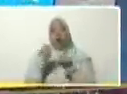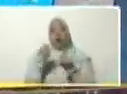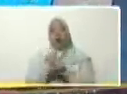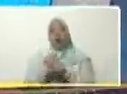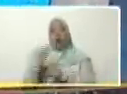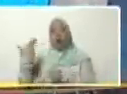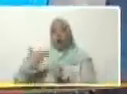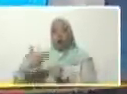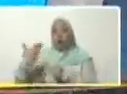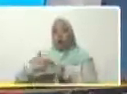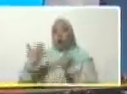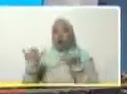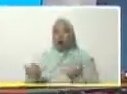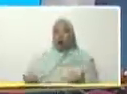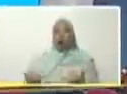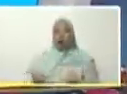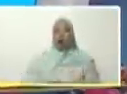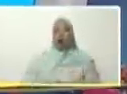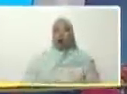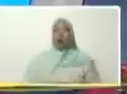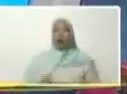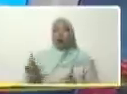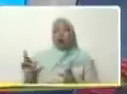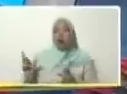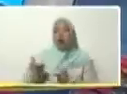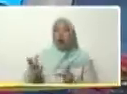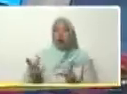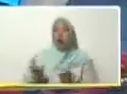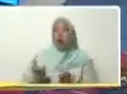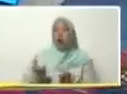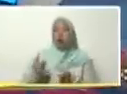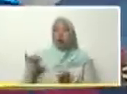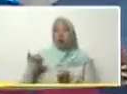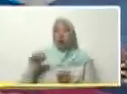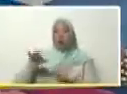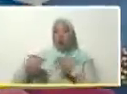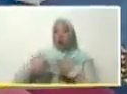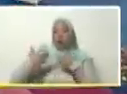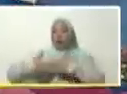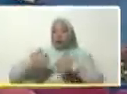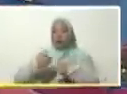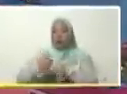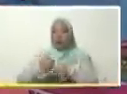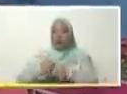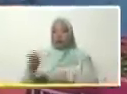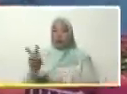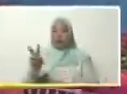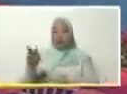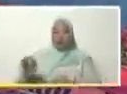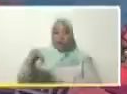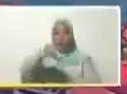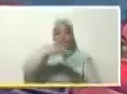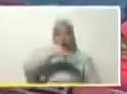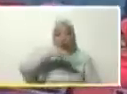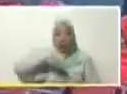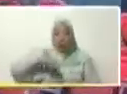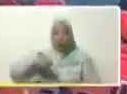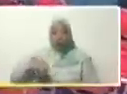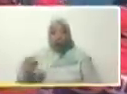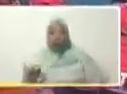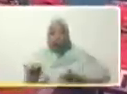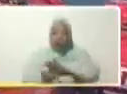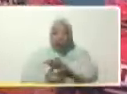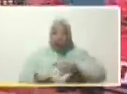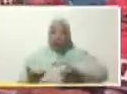petroleros, oleoductos, gasoductos, refinerías del país, que habían programado y habían saboteado